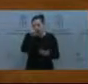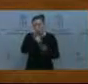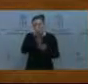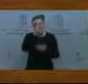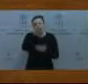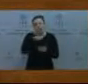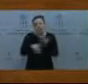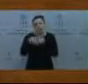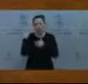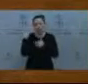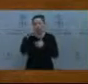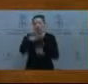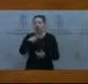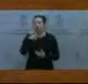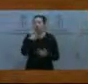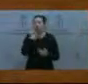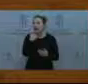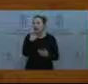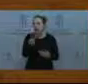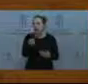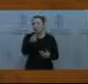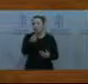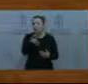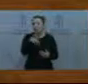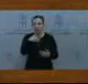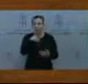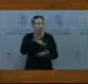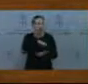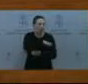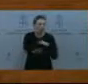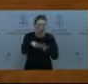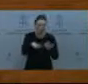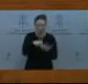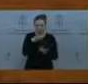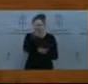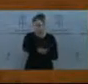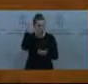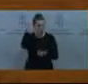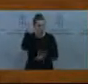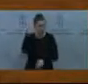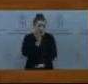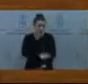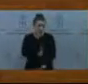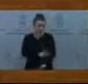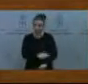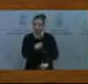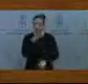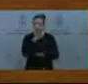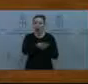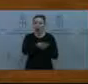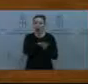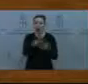causó esos alborotos hipócritas de la izquierda cuando hablamos de un cheque escolar, porque ustedes no